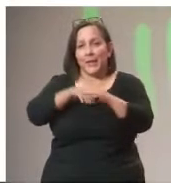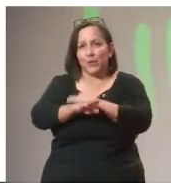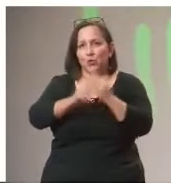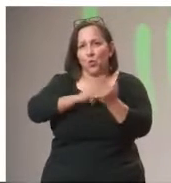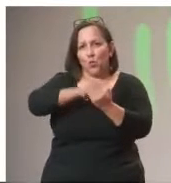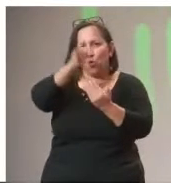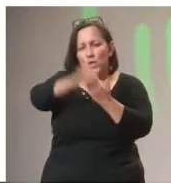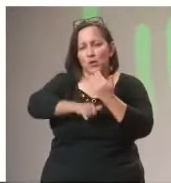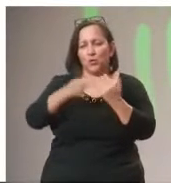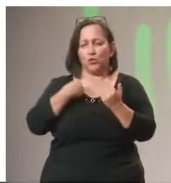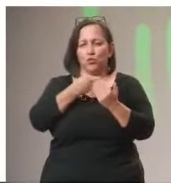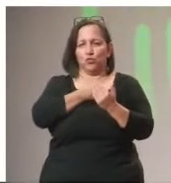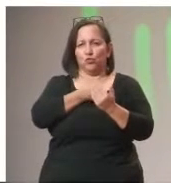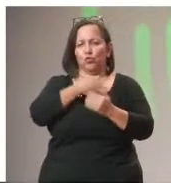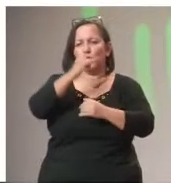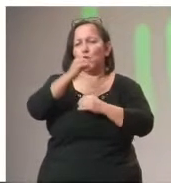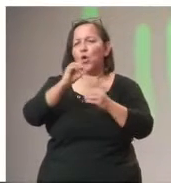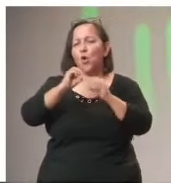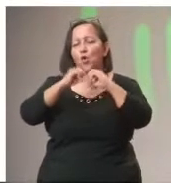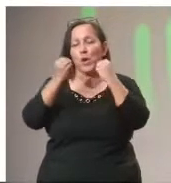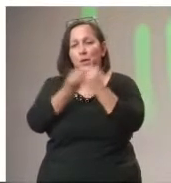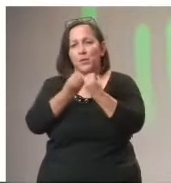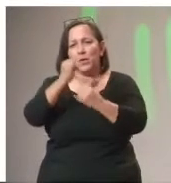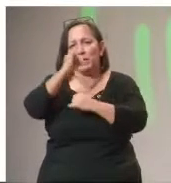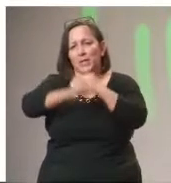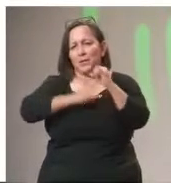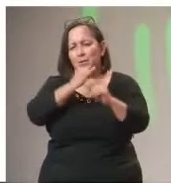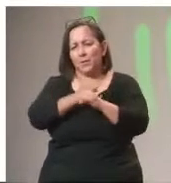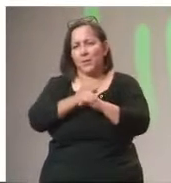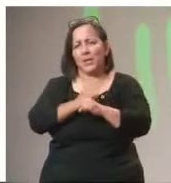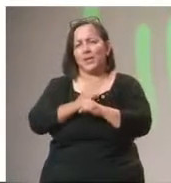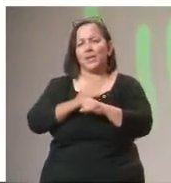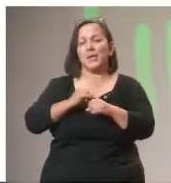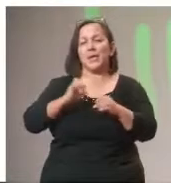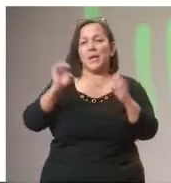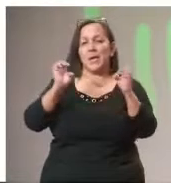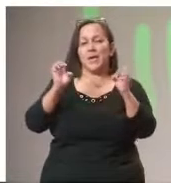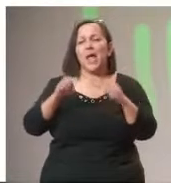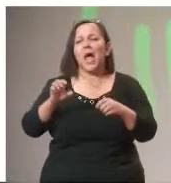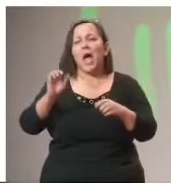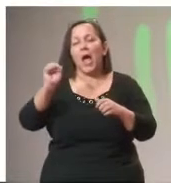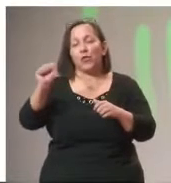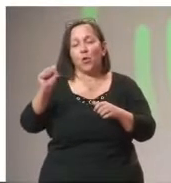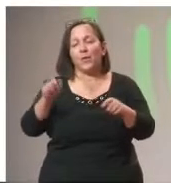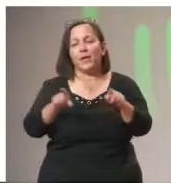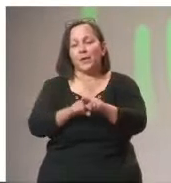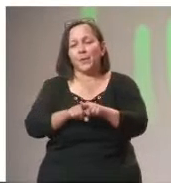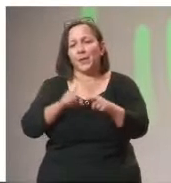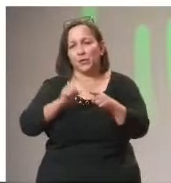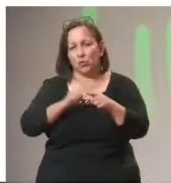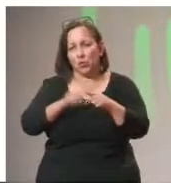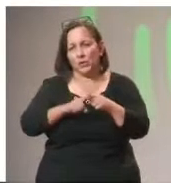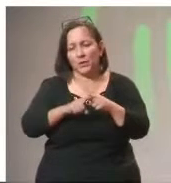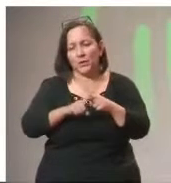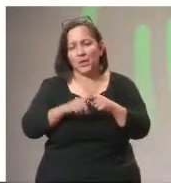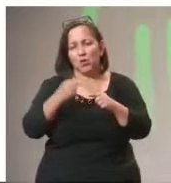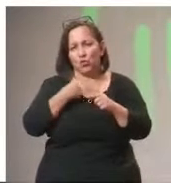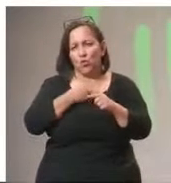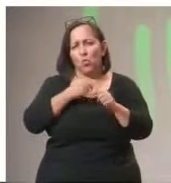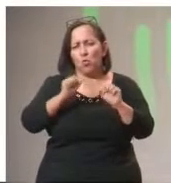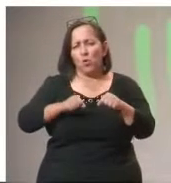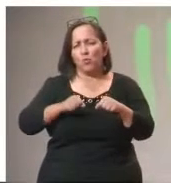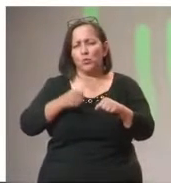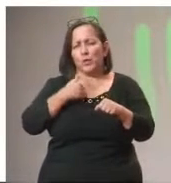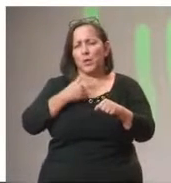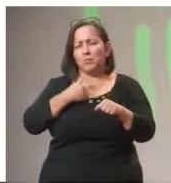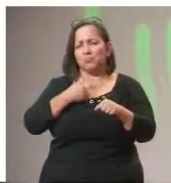tuvimos con el Organismo Internacional de Energía Atómica, tuvimos la ocasión de contar con expertos del Servicio